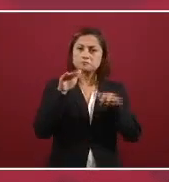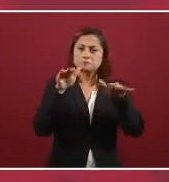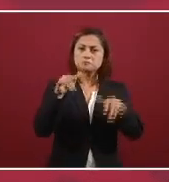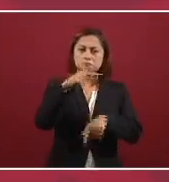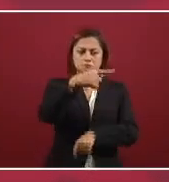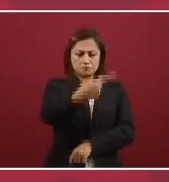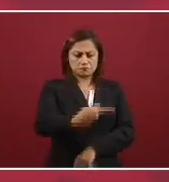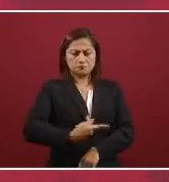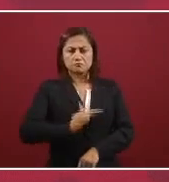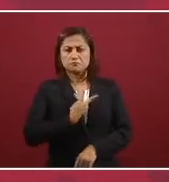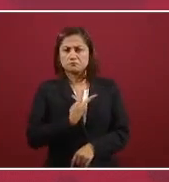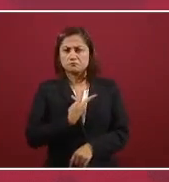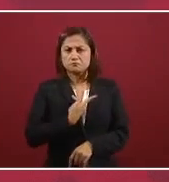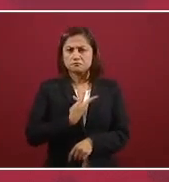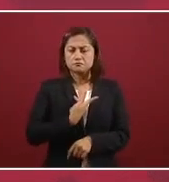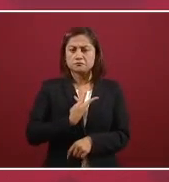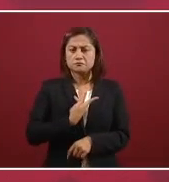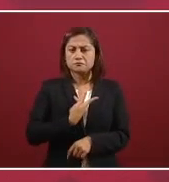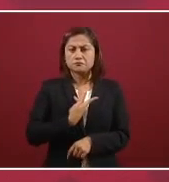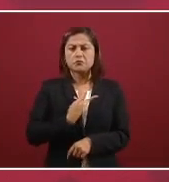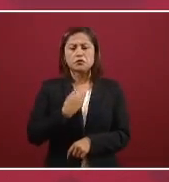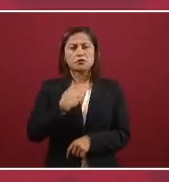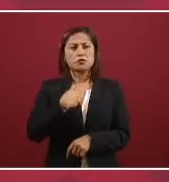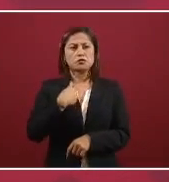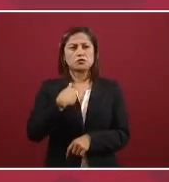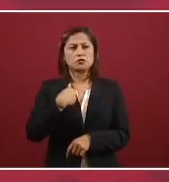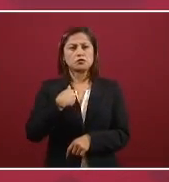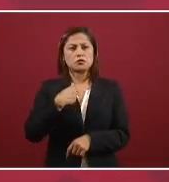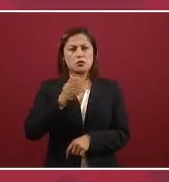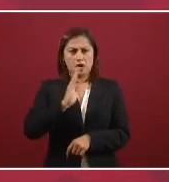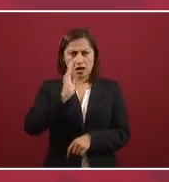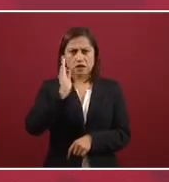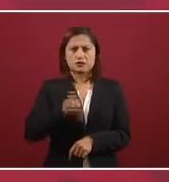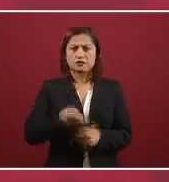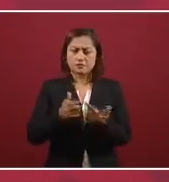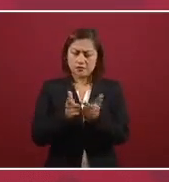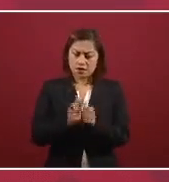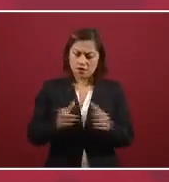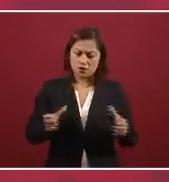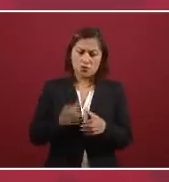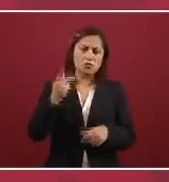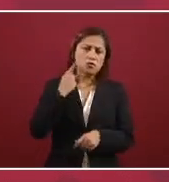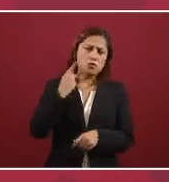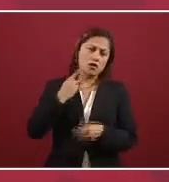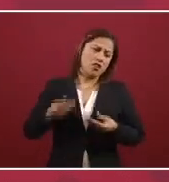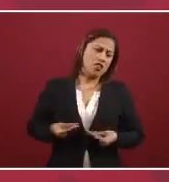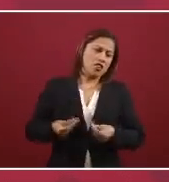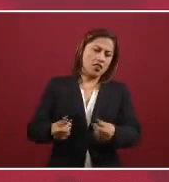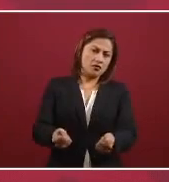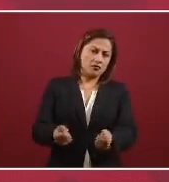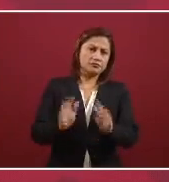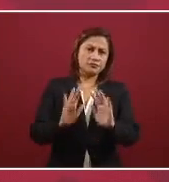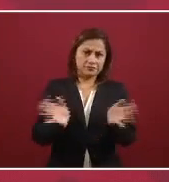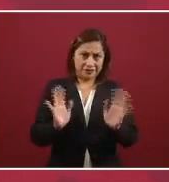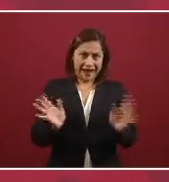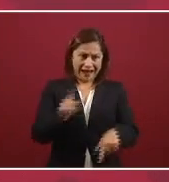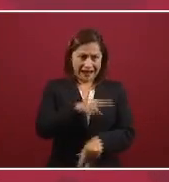se iba a permitir lo de los gastos de los partidos, o sea, ya lo trae la gente.